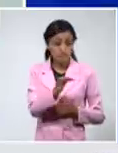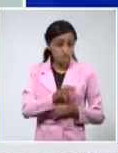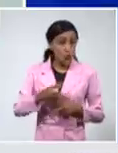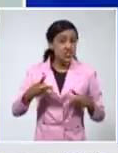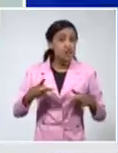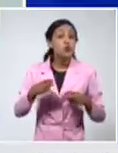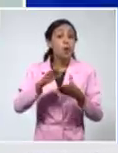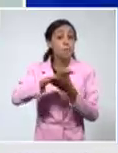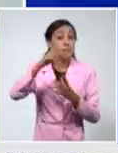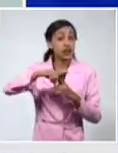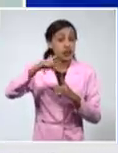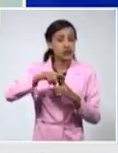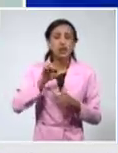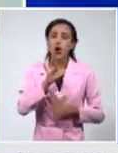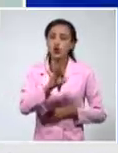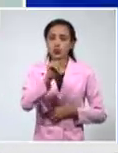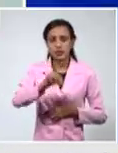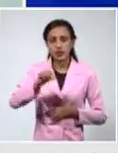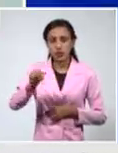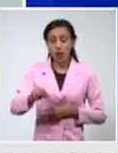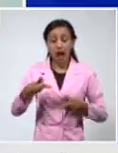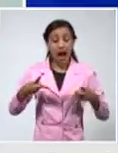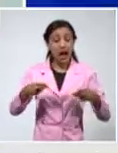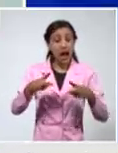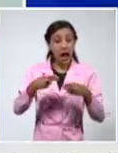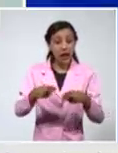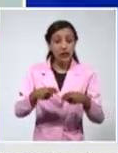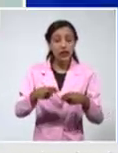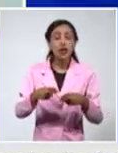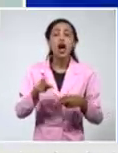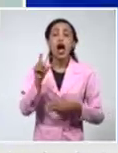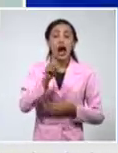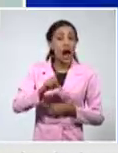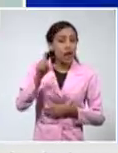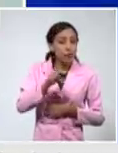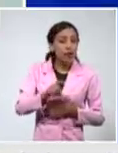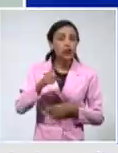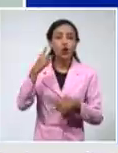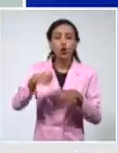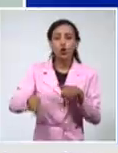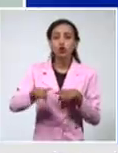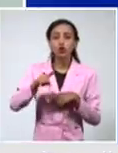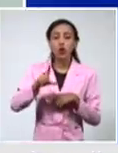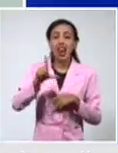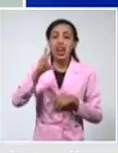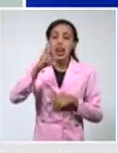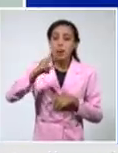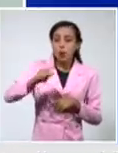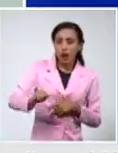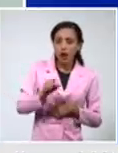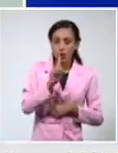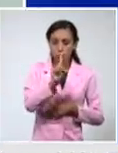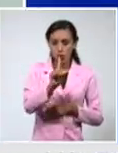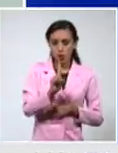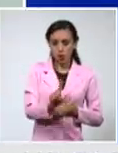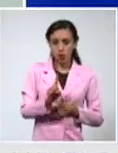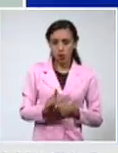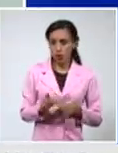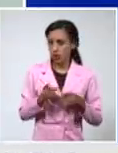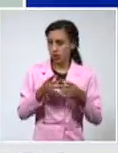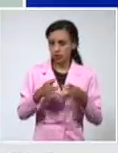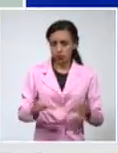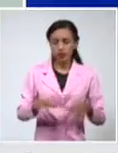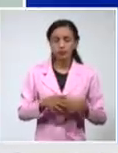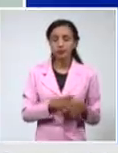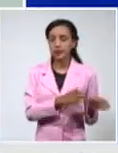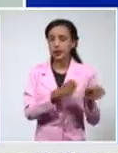cabecera 8, y Cárdenas, Calimete y Limonar con un autóctono en cada uno. Cienfuegos,